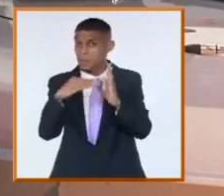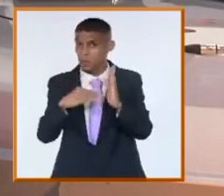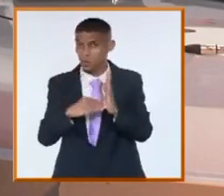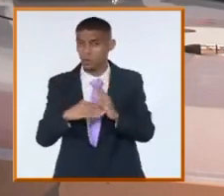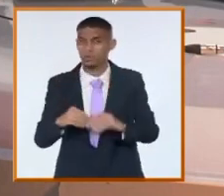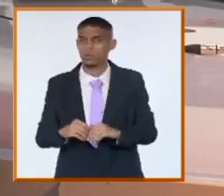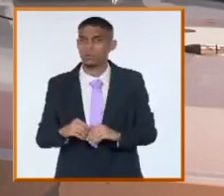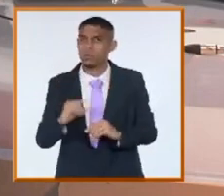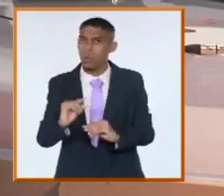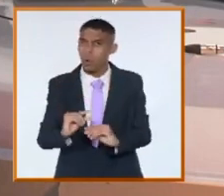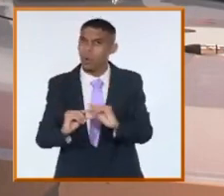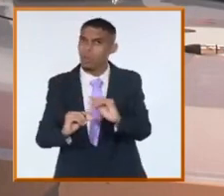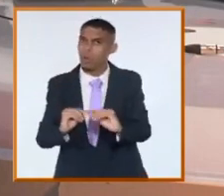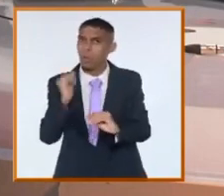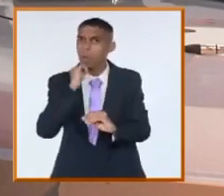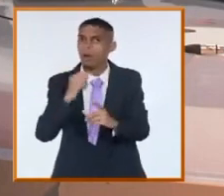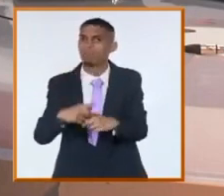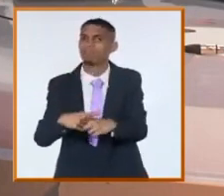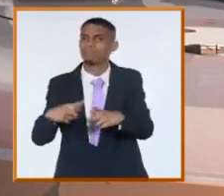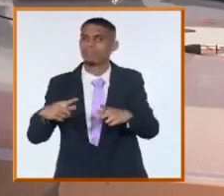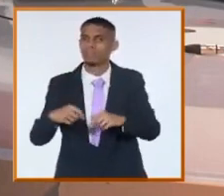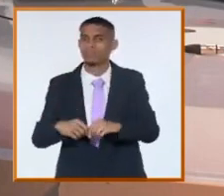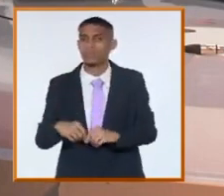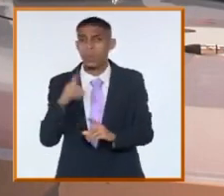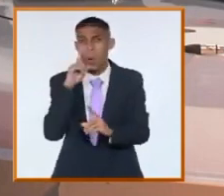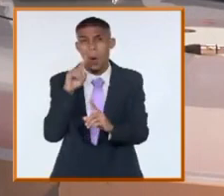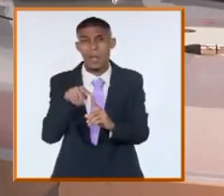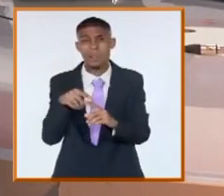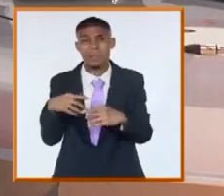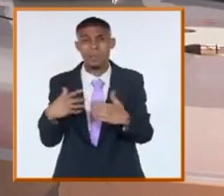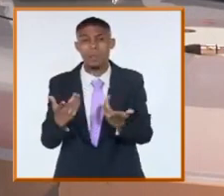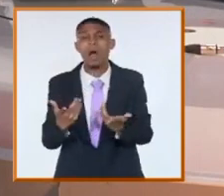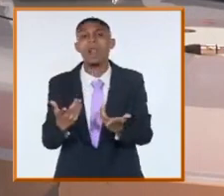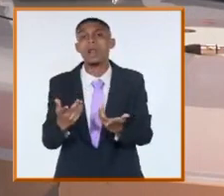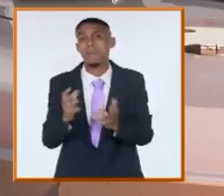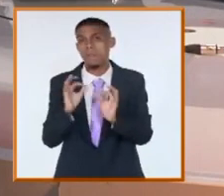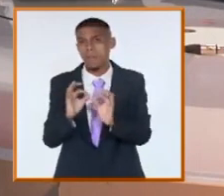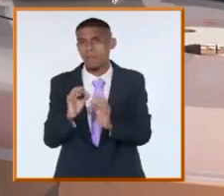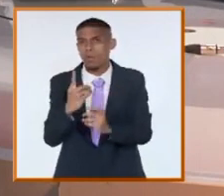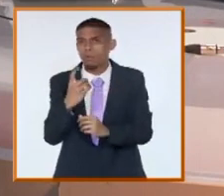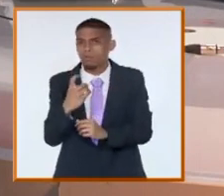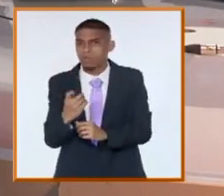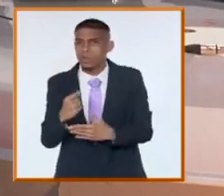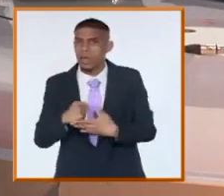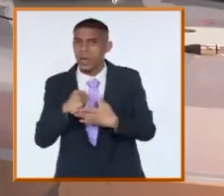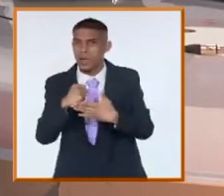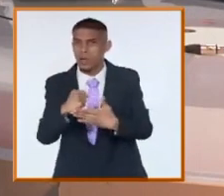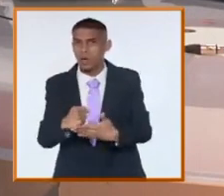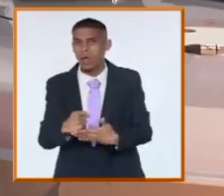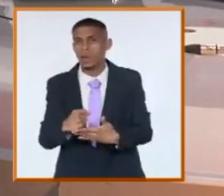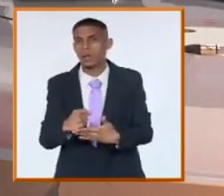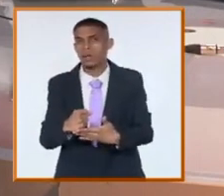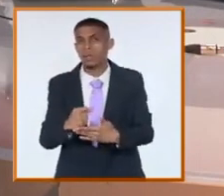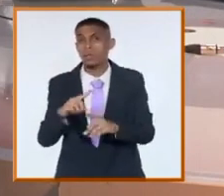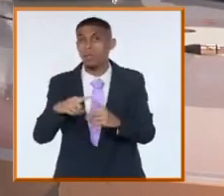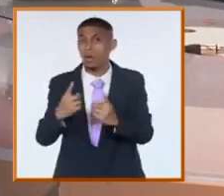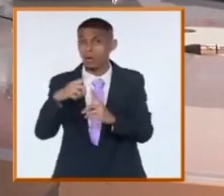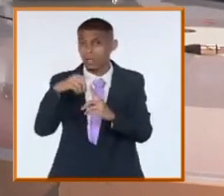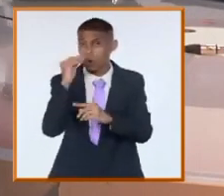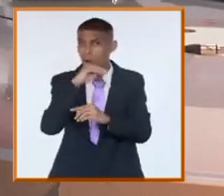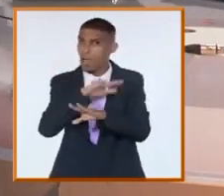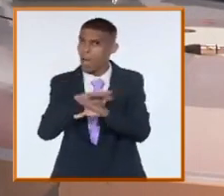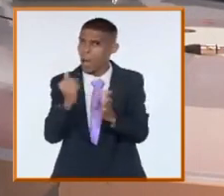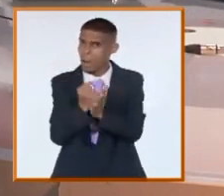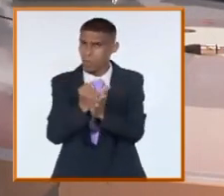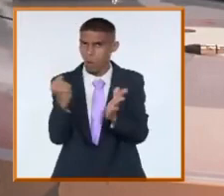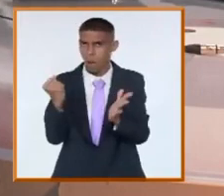año tras año y lo que estamos tratando de asegurar lo que se necesita sobre todo en materia prima porque la tecnología está montada y